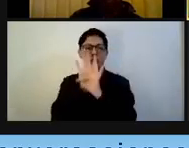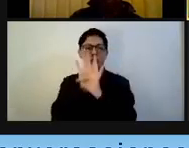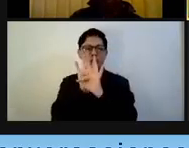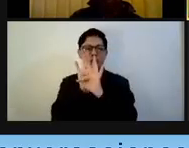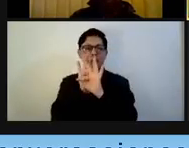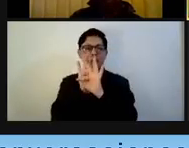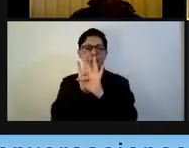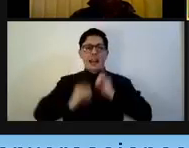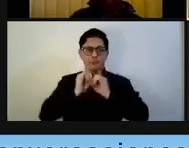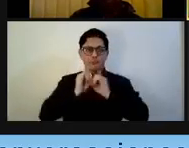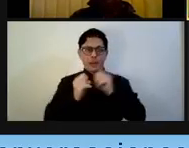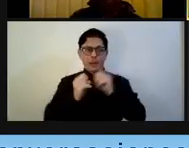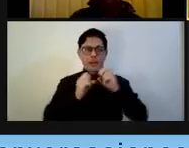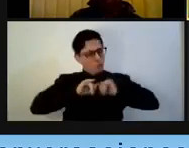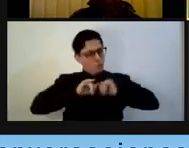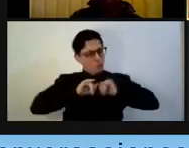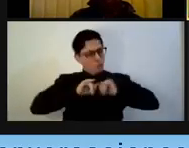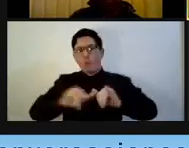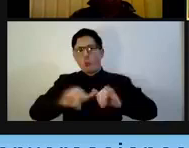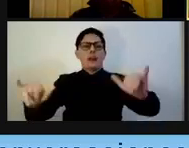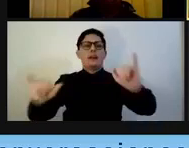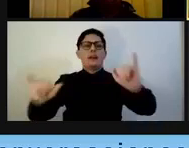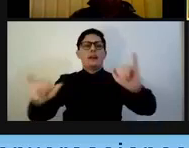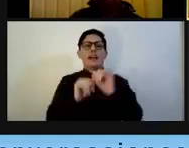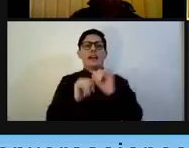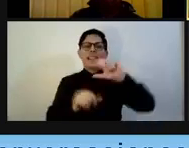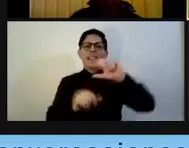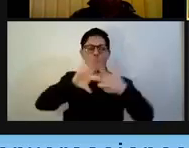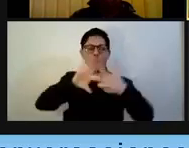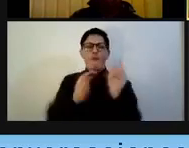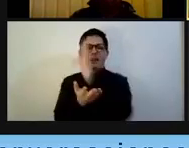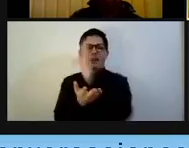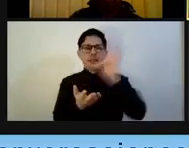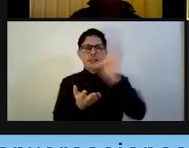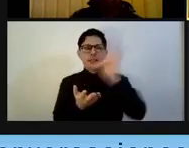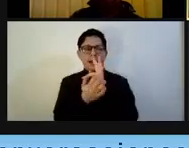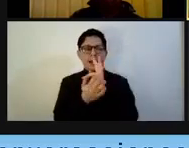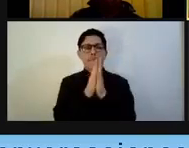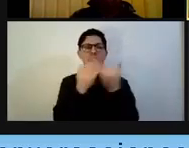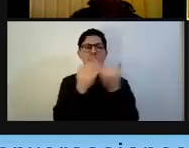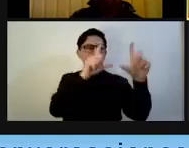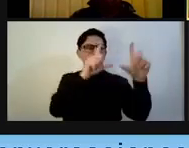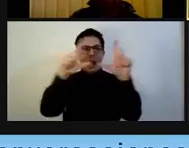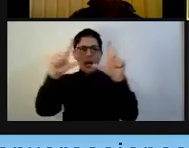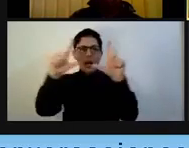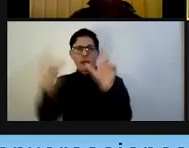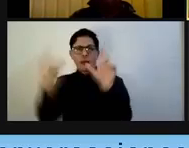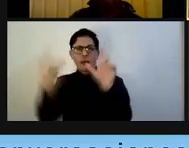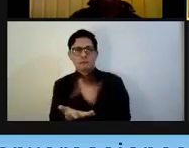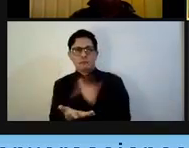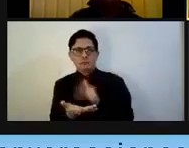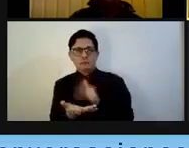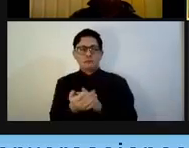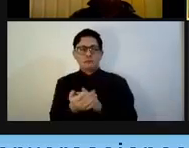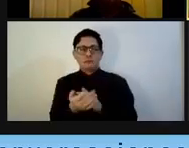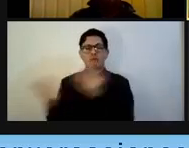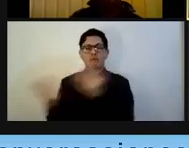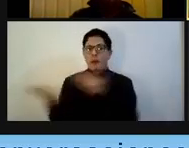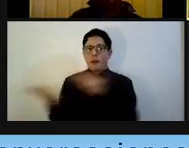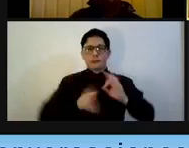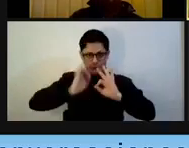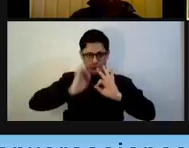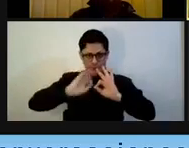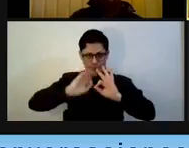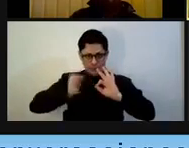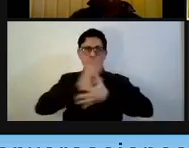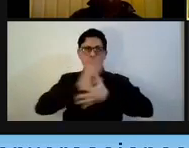e inclusivo. Para ello, contamos con la colaboración del intérprete en lengua de señas, Francisco Núñez,